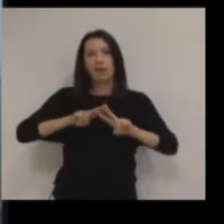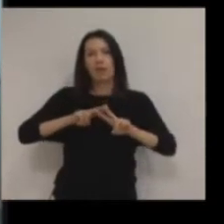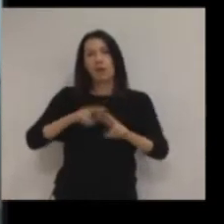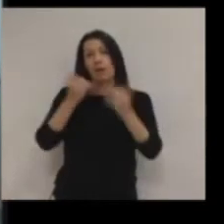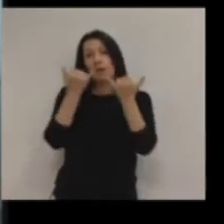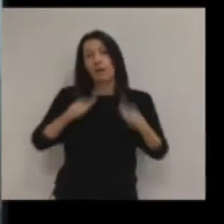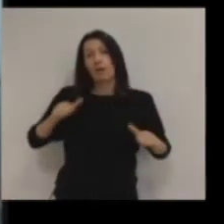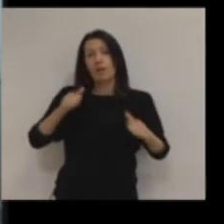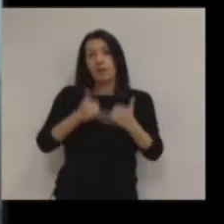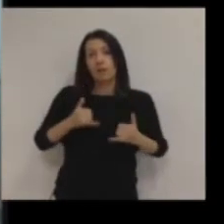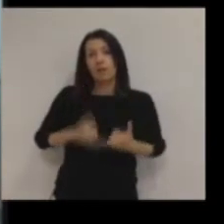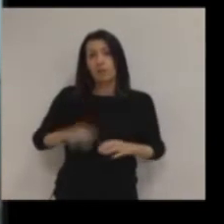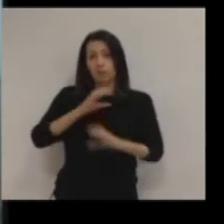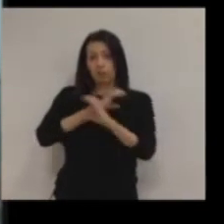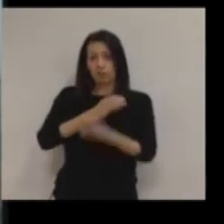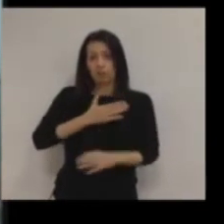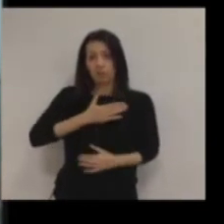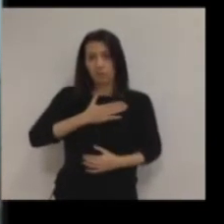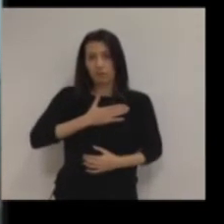EventosCENTAC.